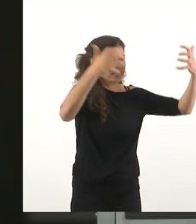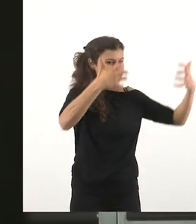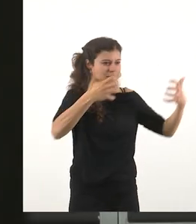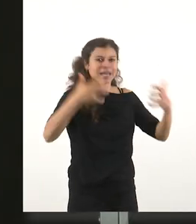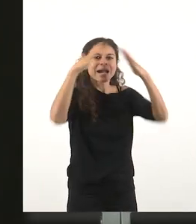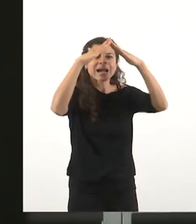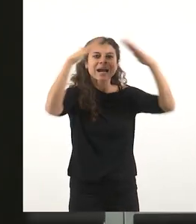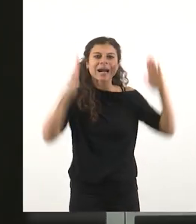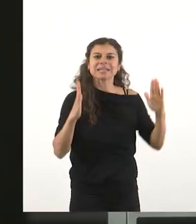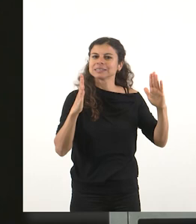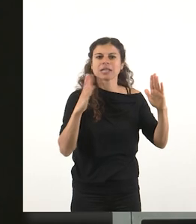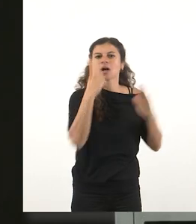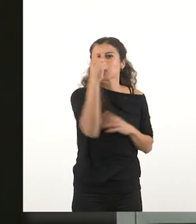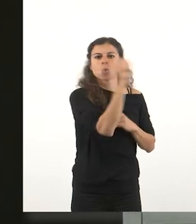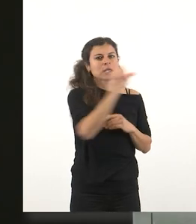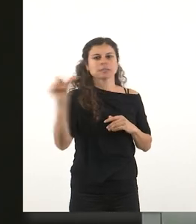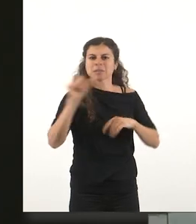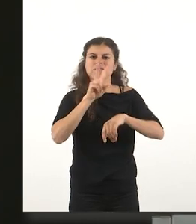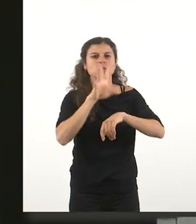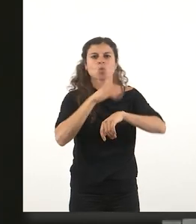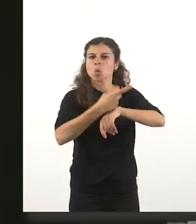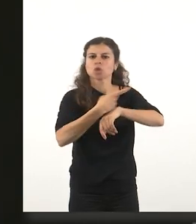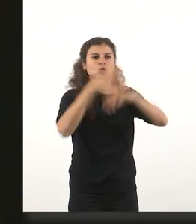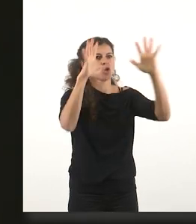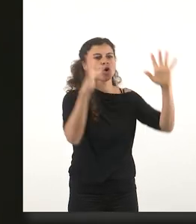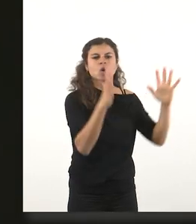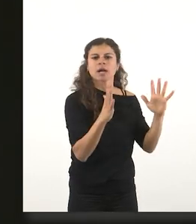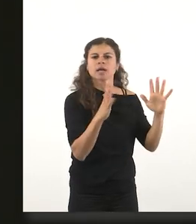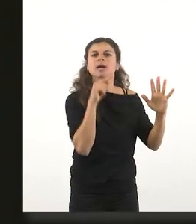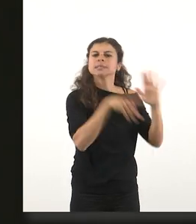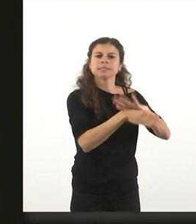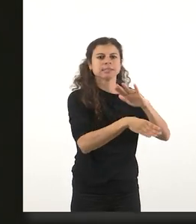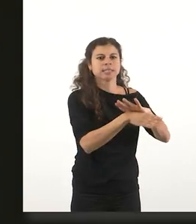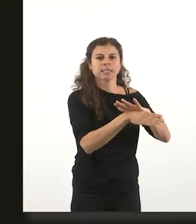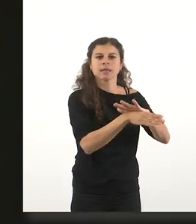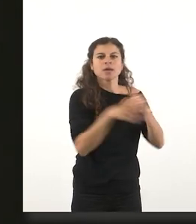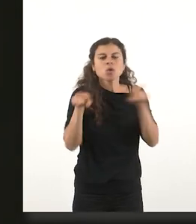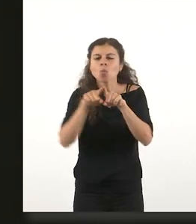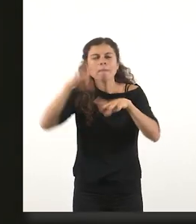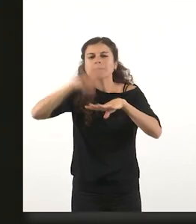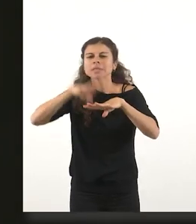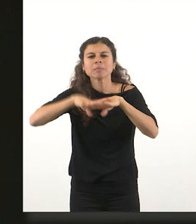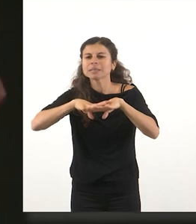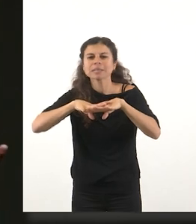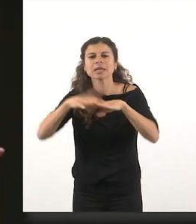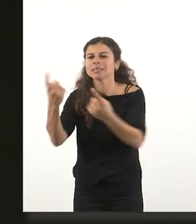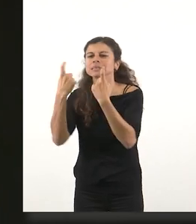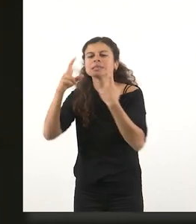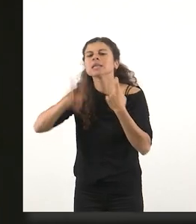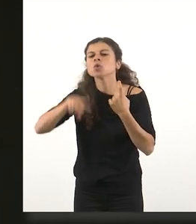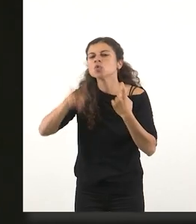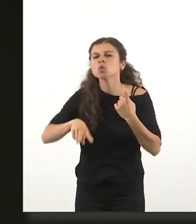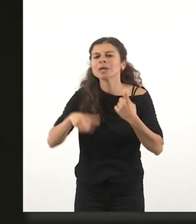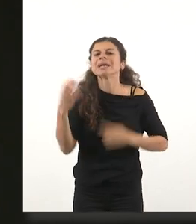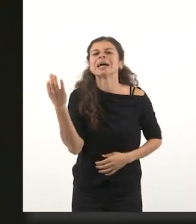paredes, 24 horas, 7 días. Una fórmula matemática exacta que nunca nos han enseñado. Es que si un hombre es un